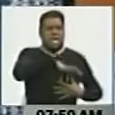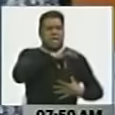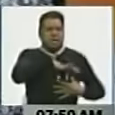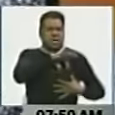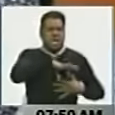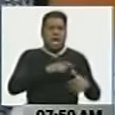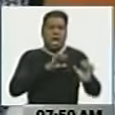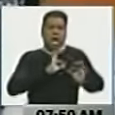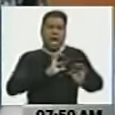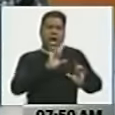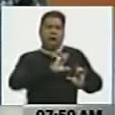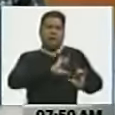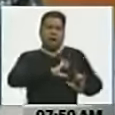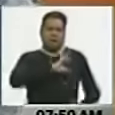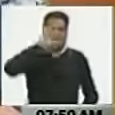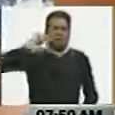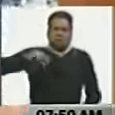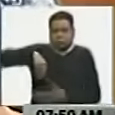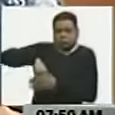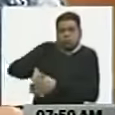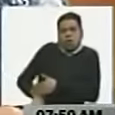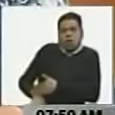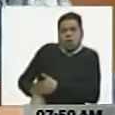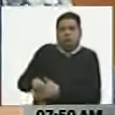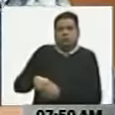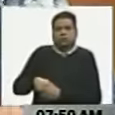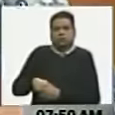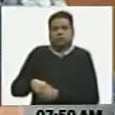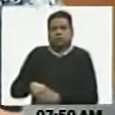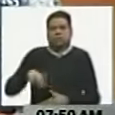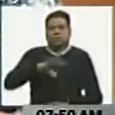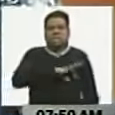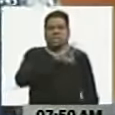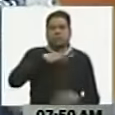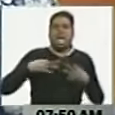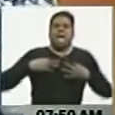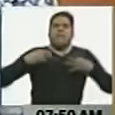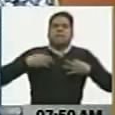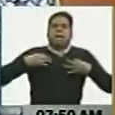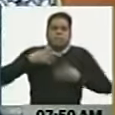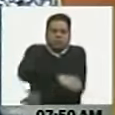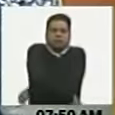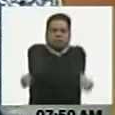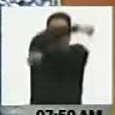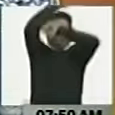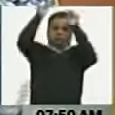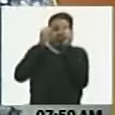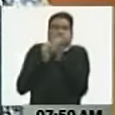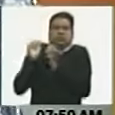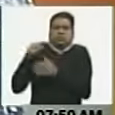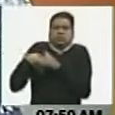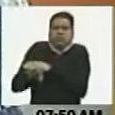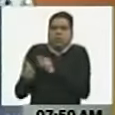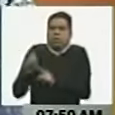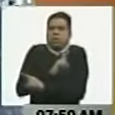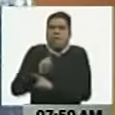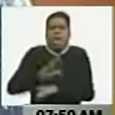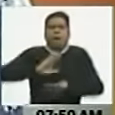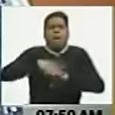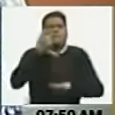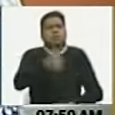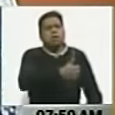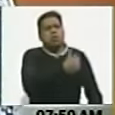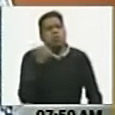Consejo Nacional Electoral, que se han tenido que quitar la camisa del Consejo Nacional Electoral, porque como